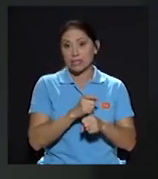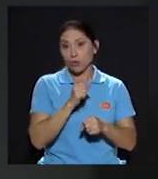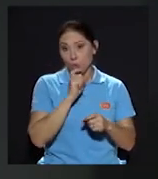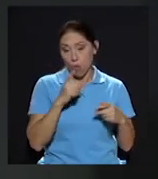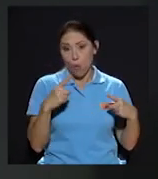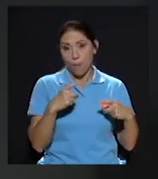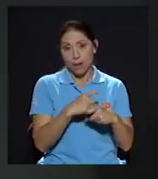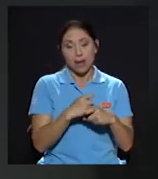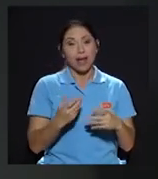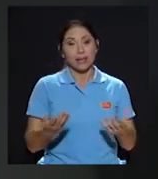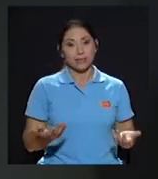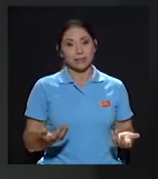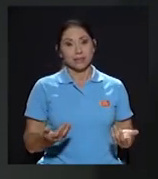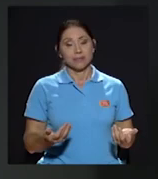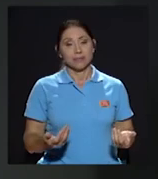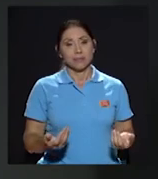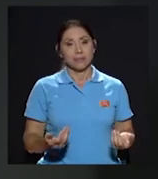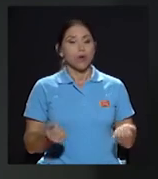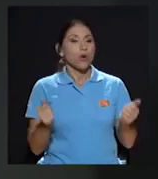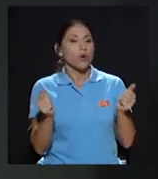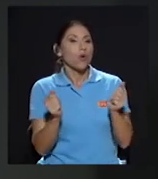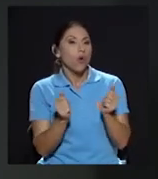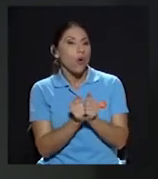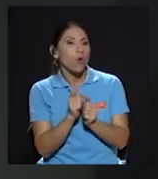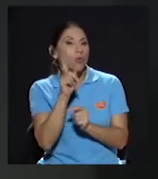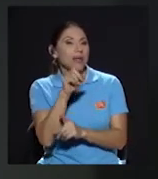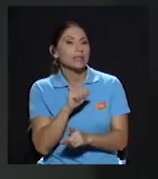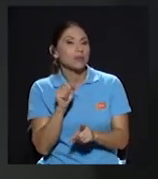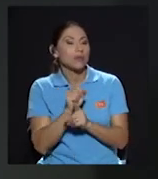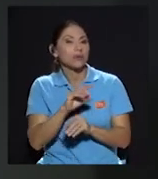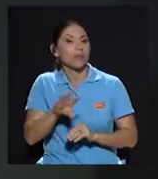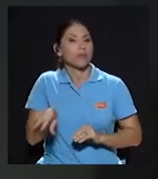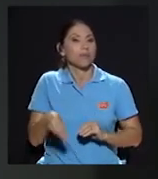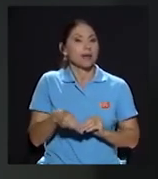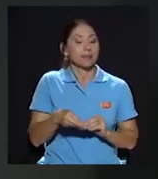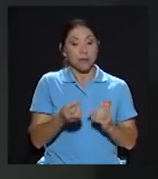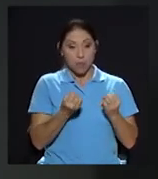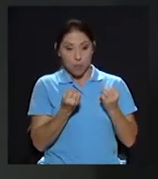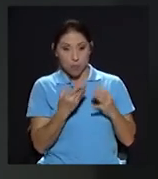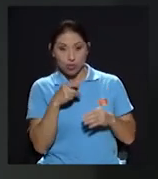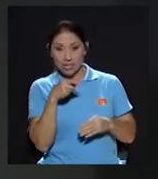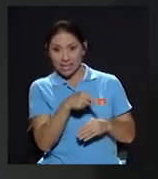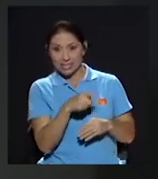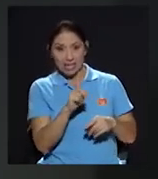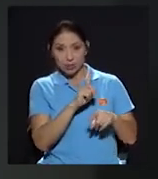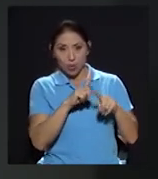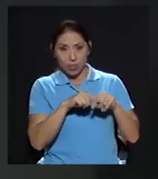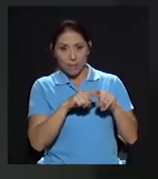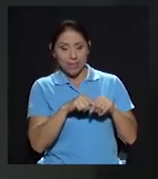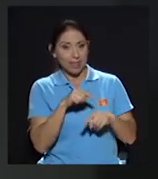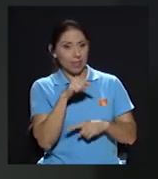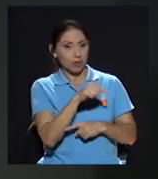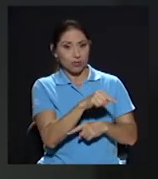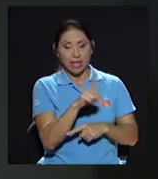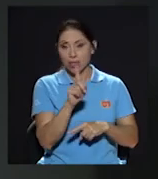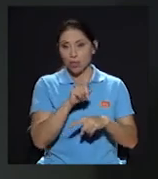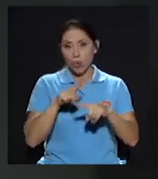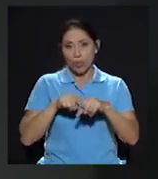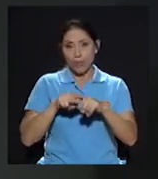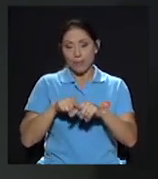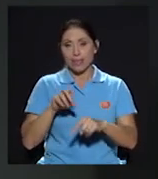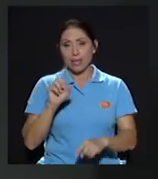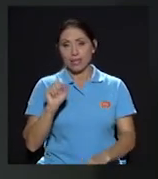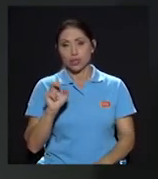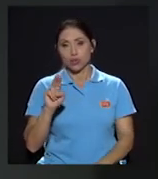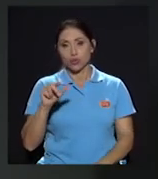con el agravante de que muchas de ellas no dependen de usted ni de la suya sino